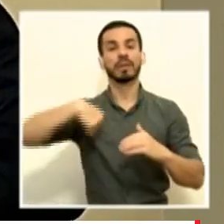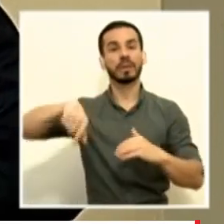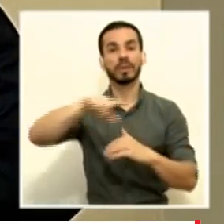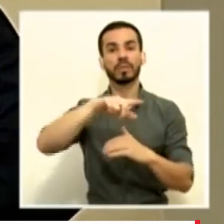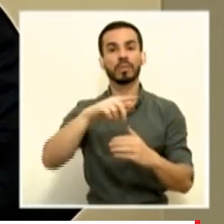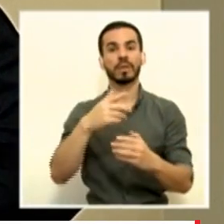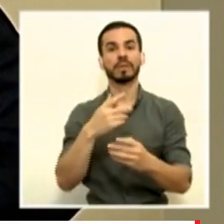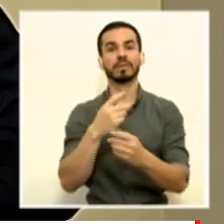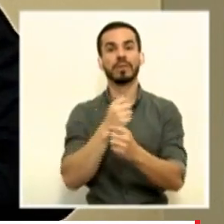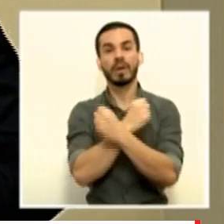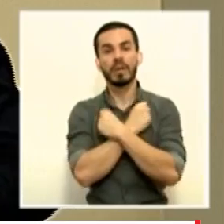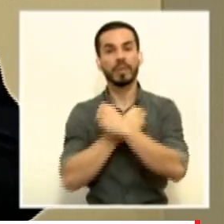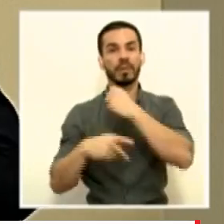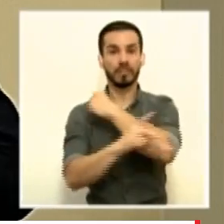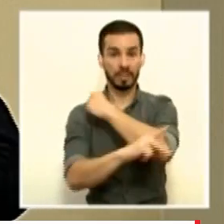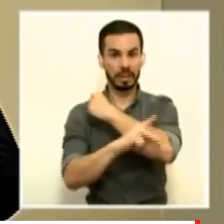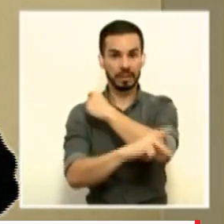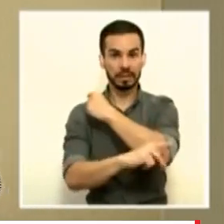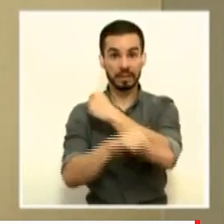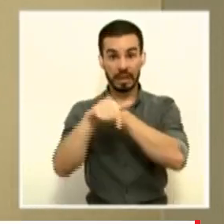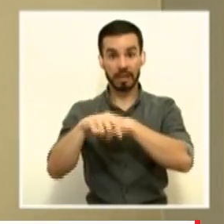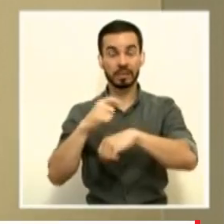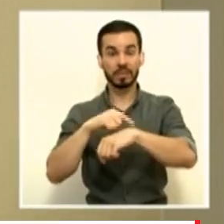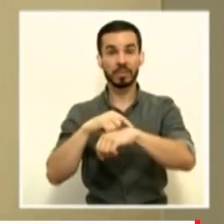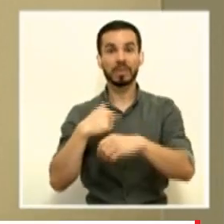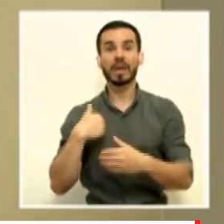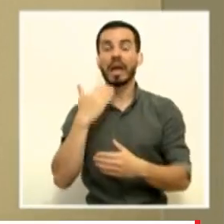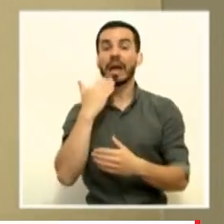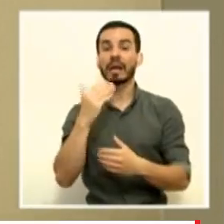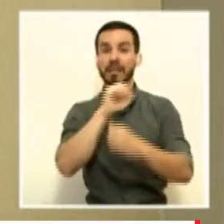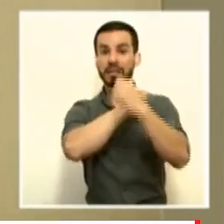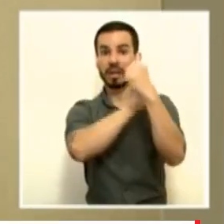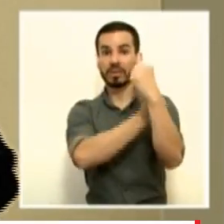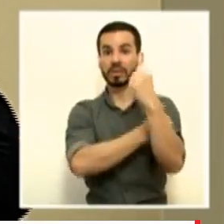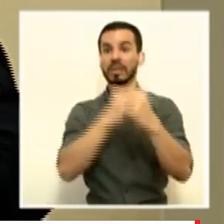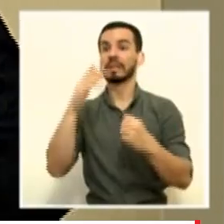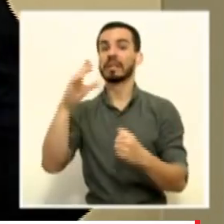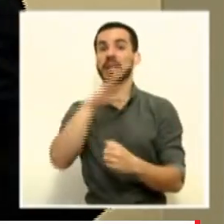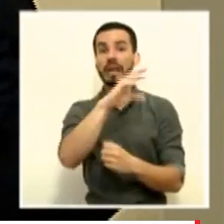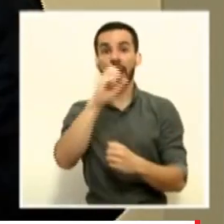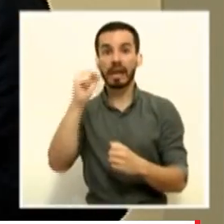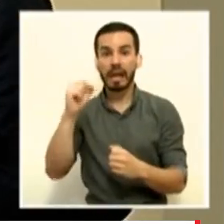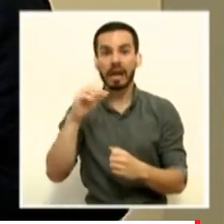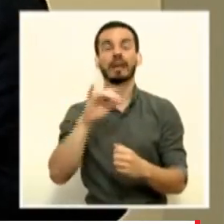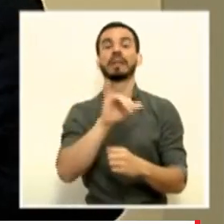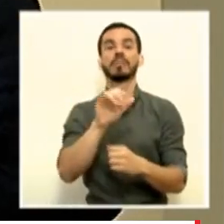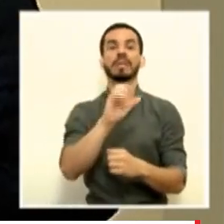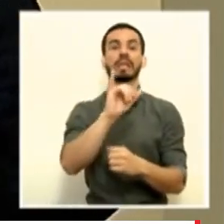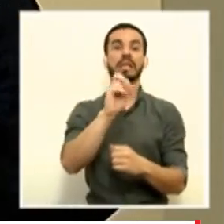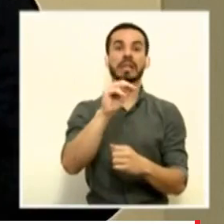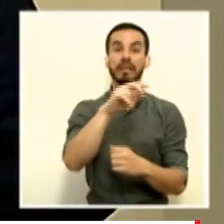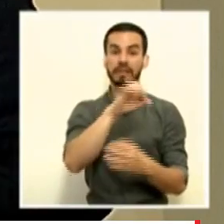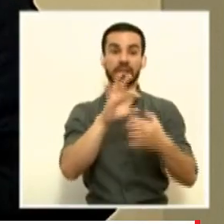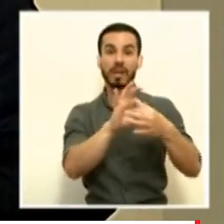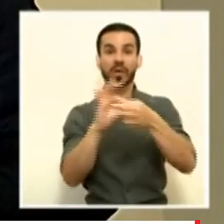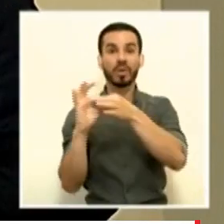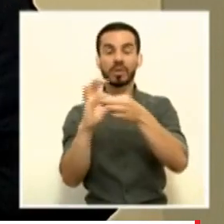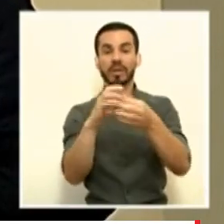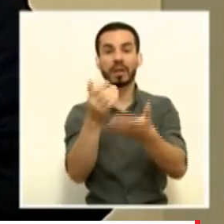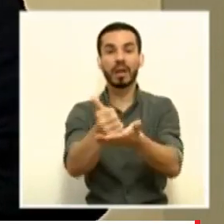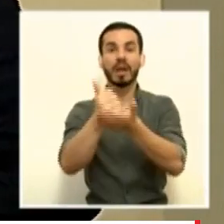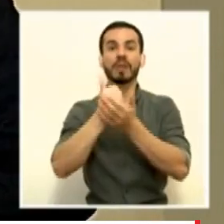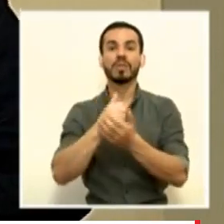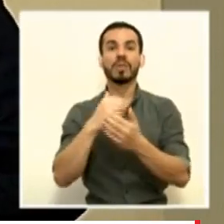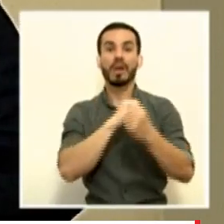nuestro amado país. Así que en esta ocasión agradecer a las autoridades tanto de la Caja del INS en esa coordinación que nos va a ayudar